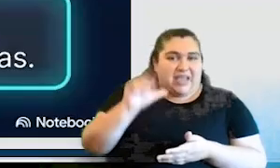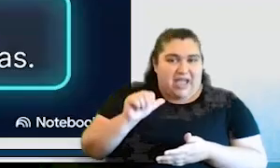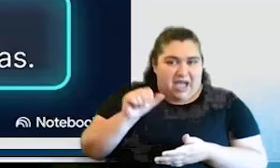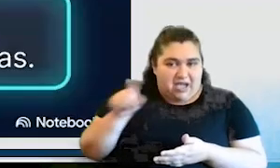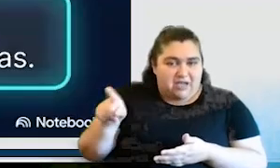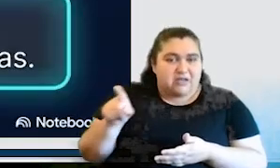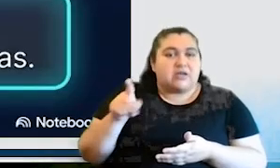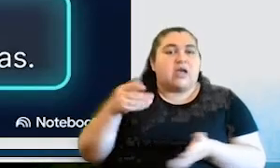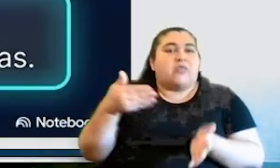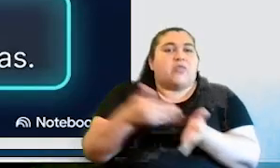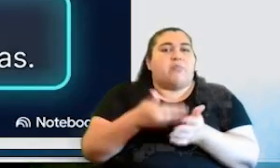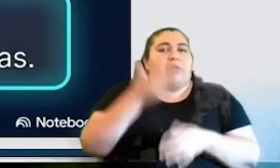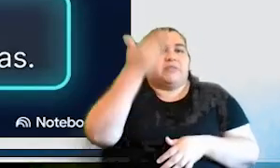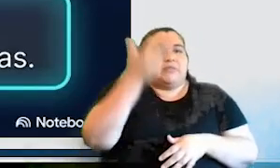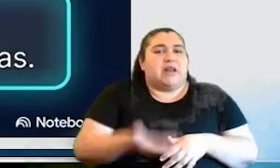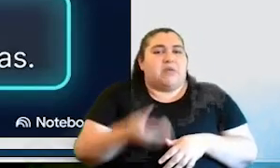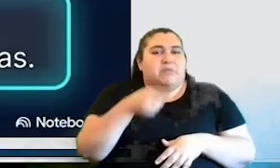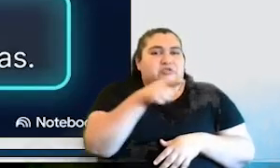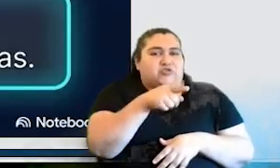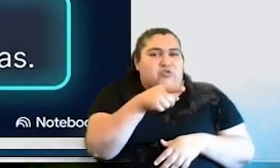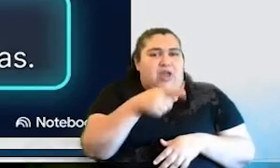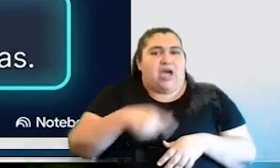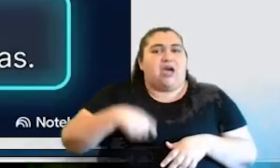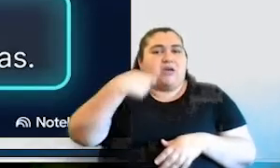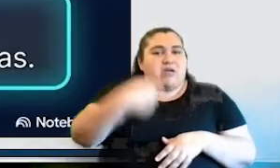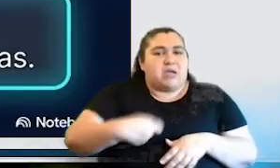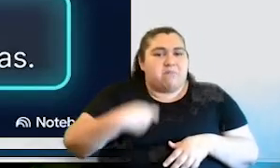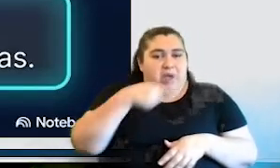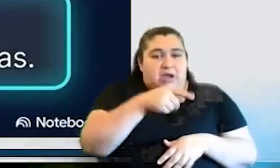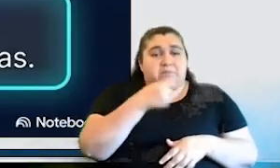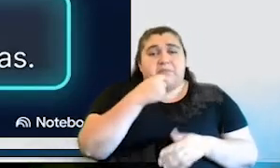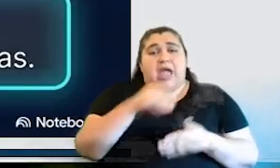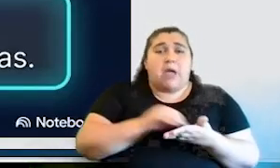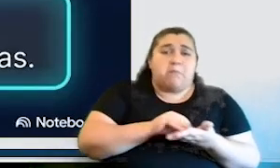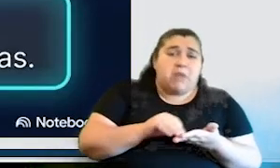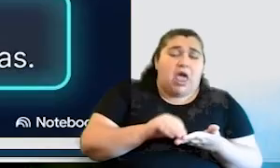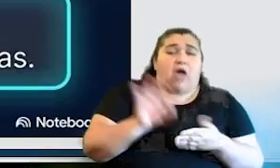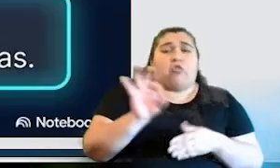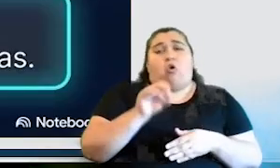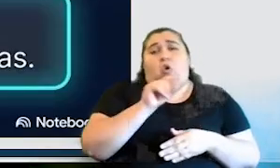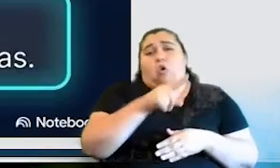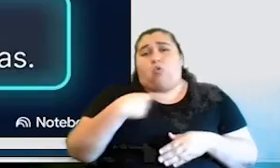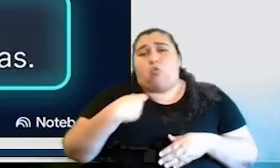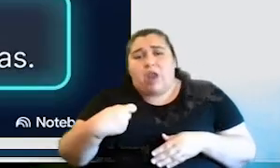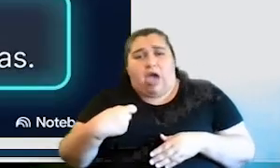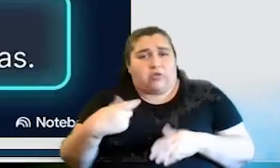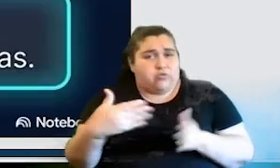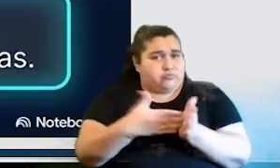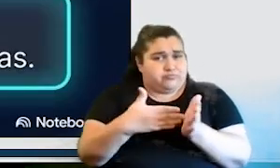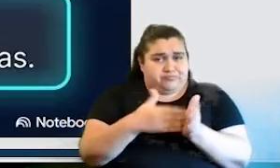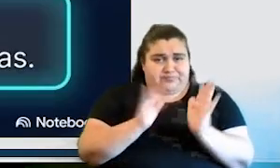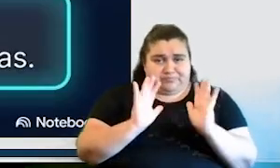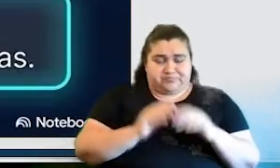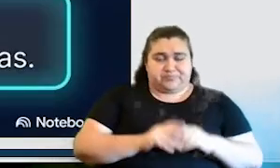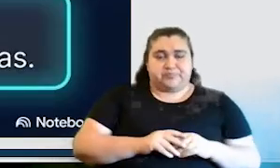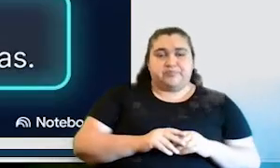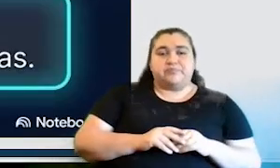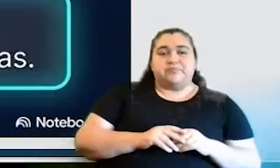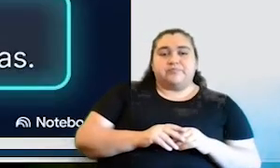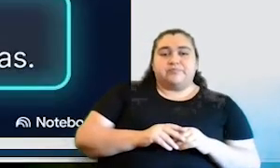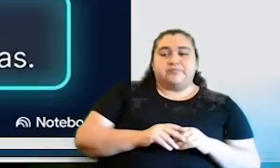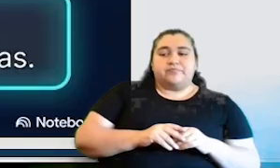del contribuyente, que será el empleado o el beneficiario de una jubilación. Para los